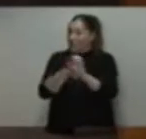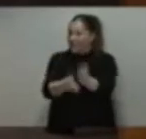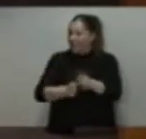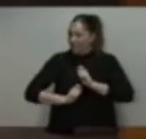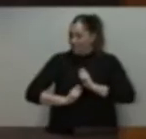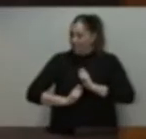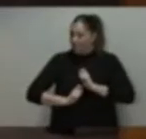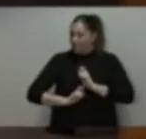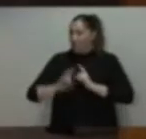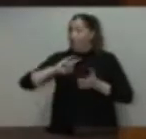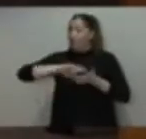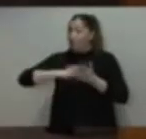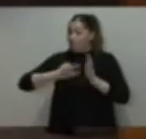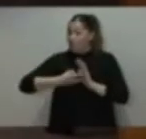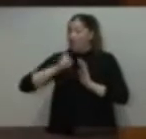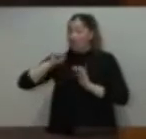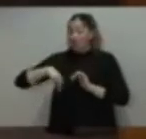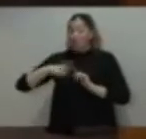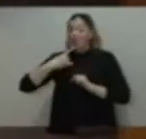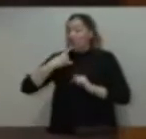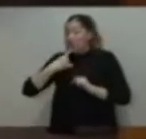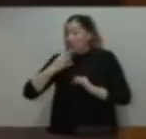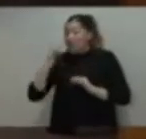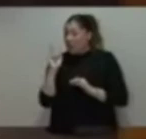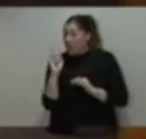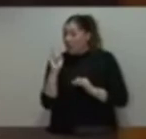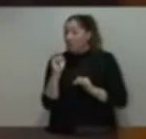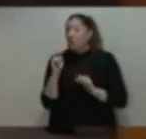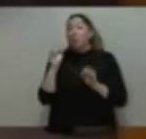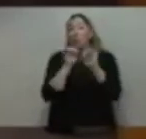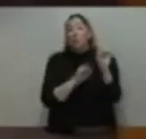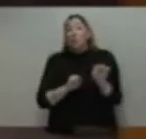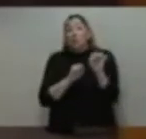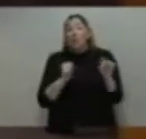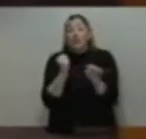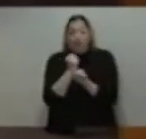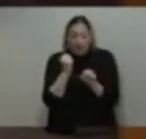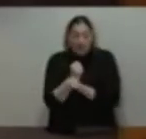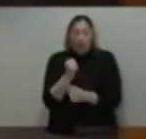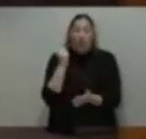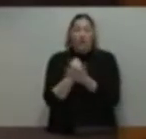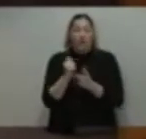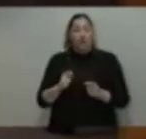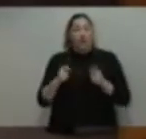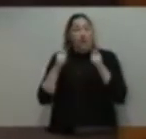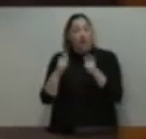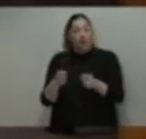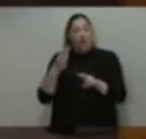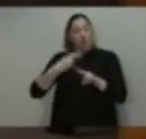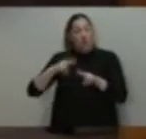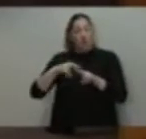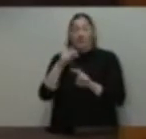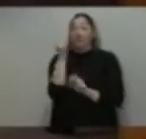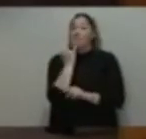que también tienen un plan, no es el que nos cuentan. Nos dicen que están para proteger el empleo, están para garantizar las políticas mínimas,